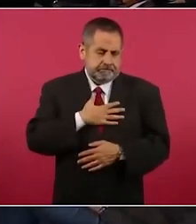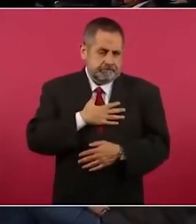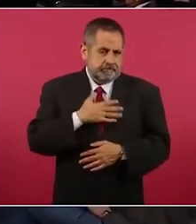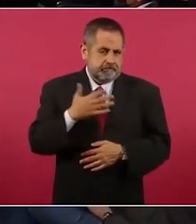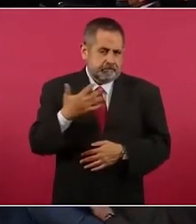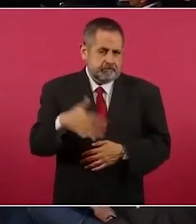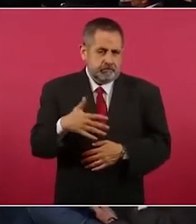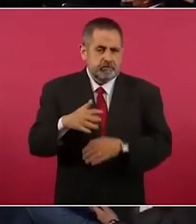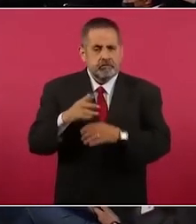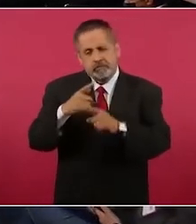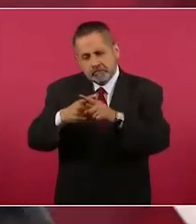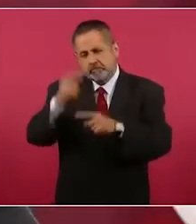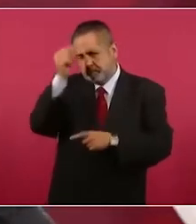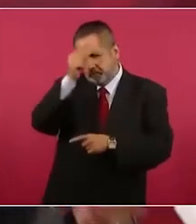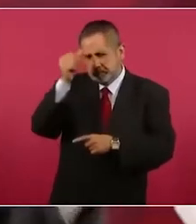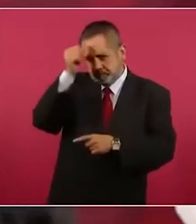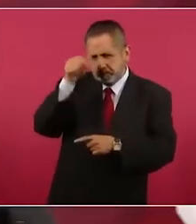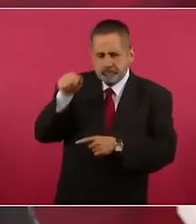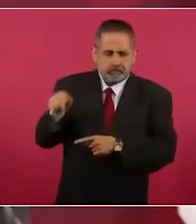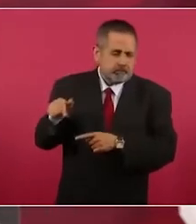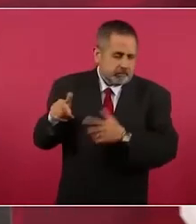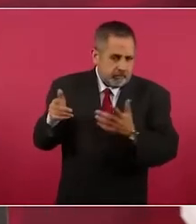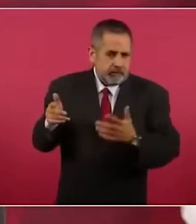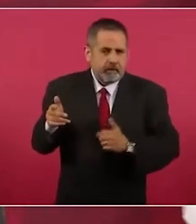por los sacerdotes que